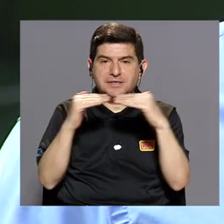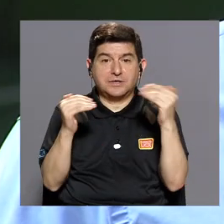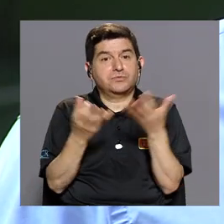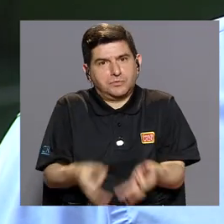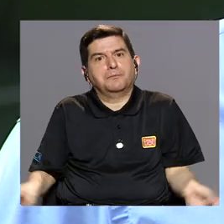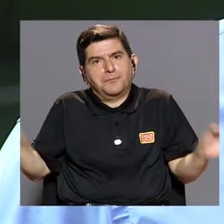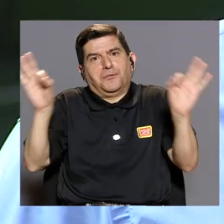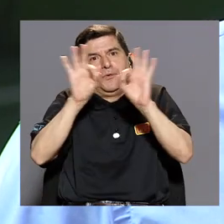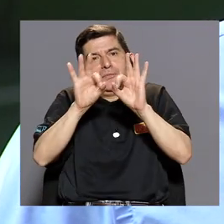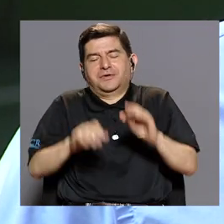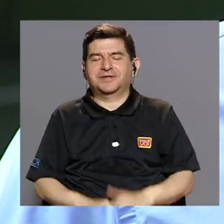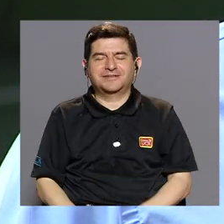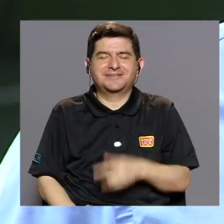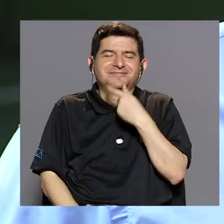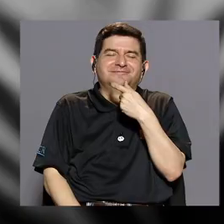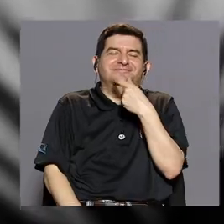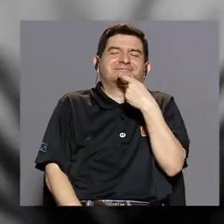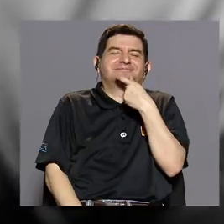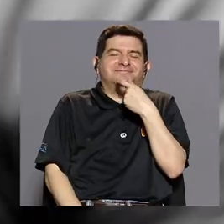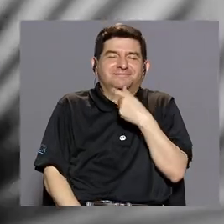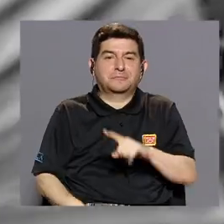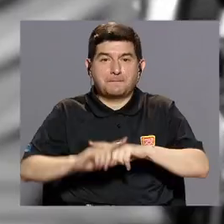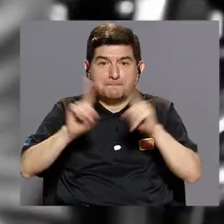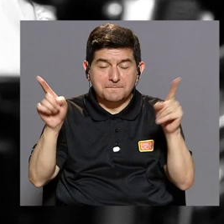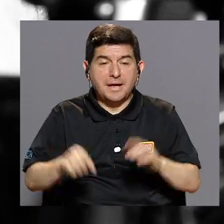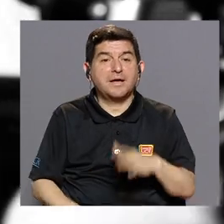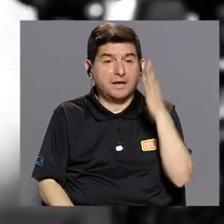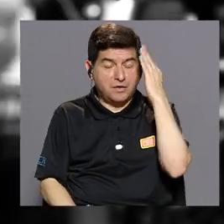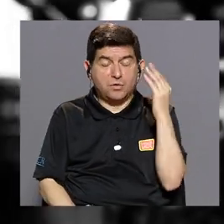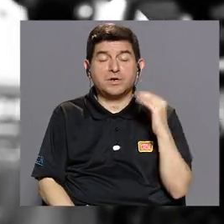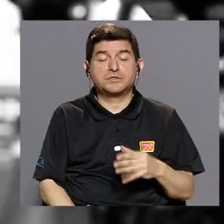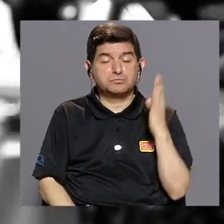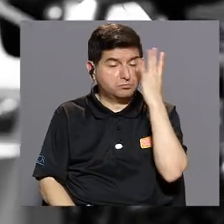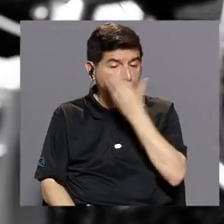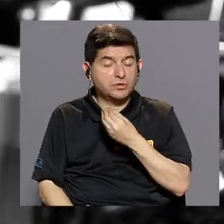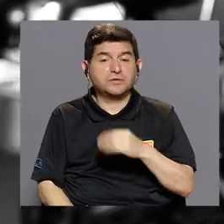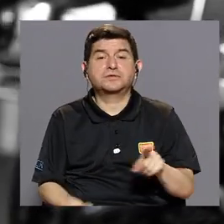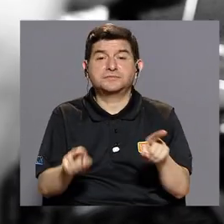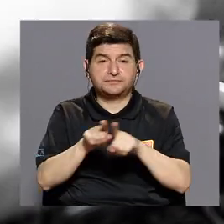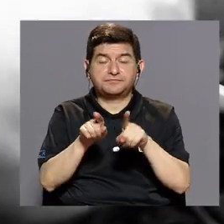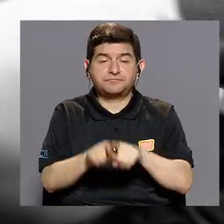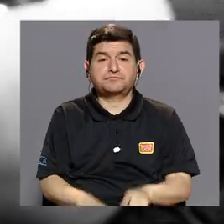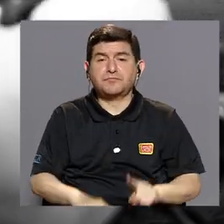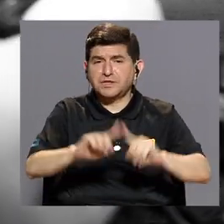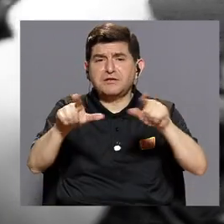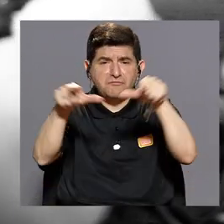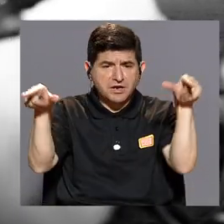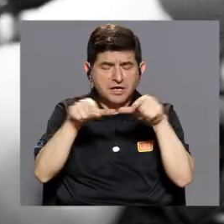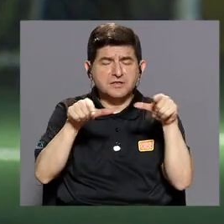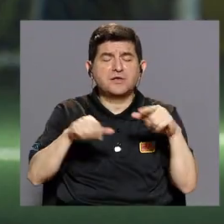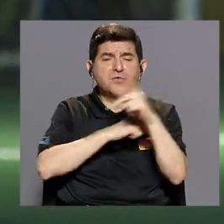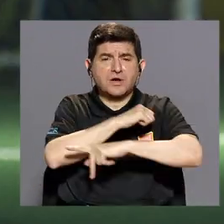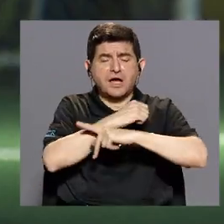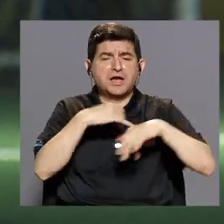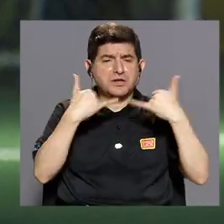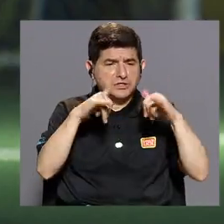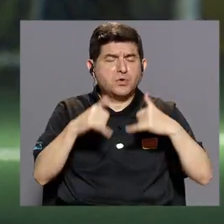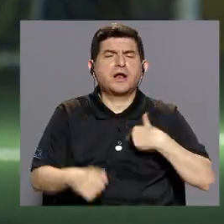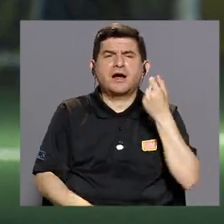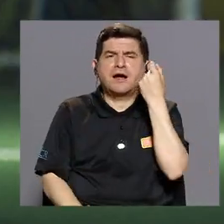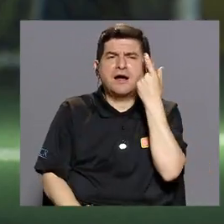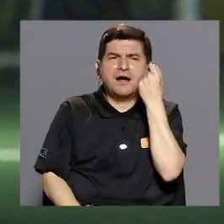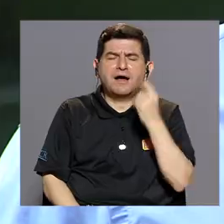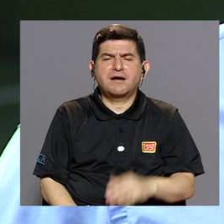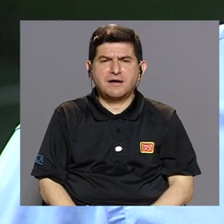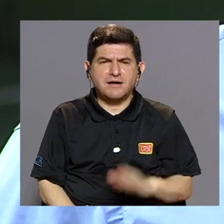importante. No descendimos. Pero fueron experiencias lindísimas. Además de andar por muchos lugares del país jugando, ya yo entendía,